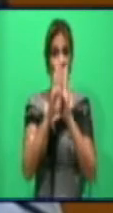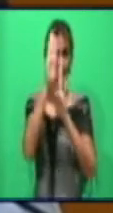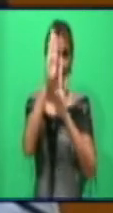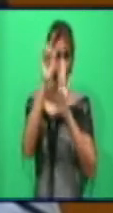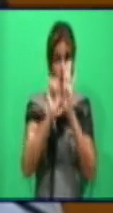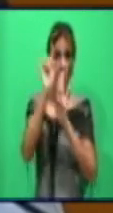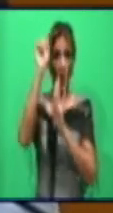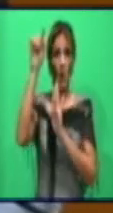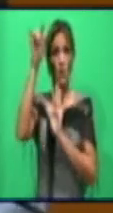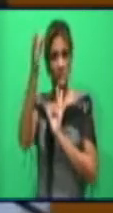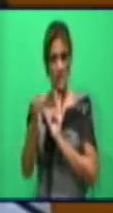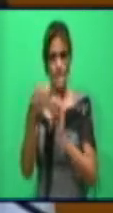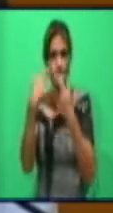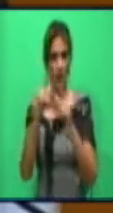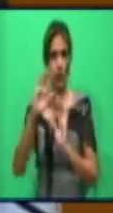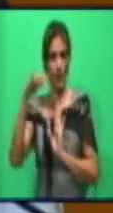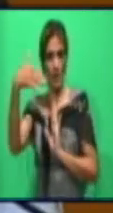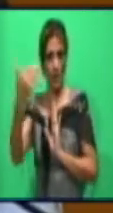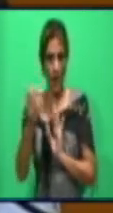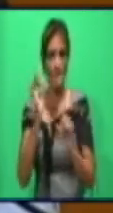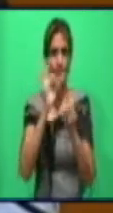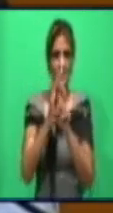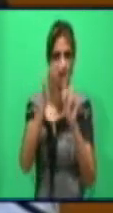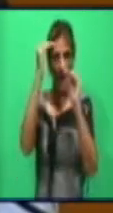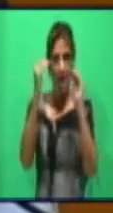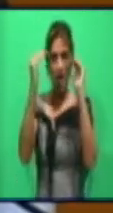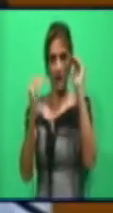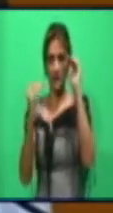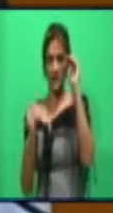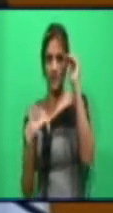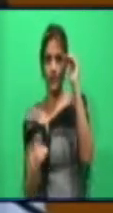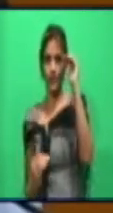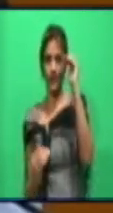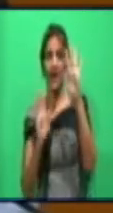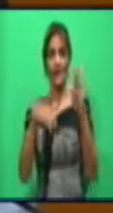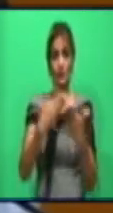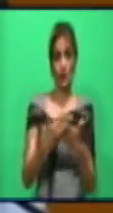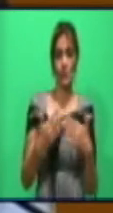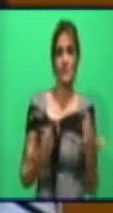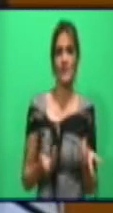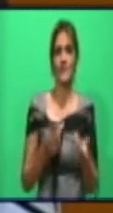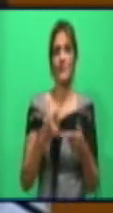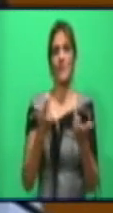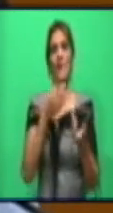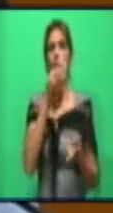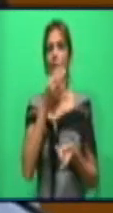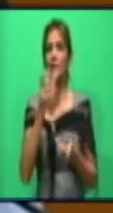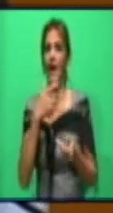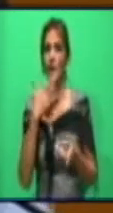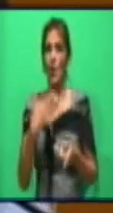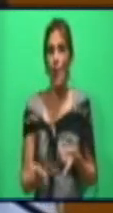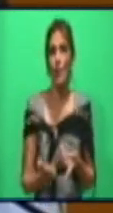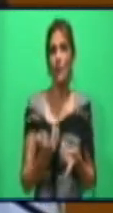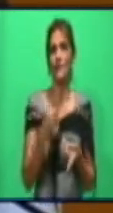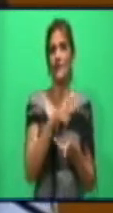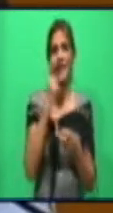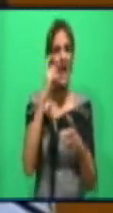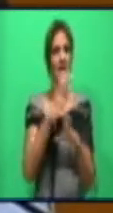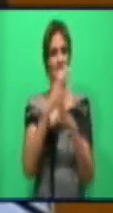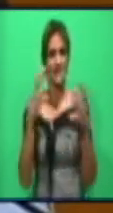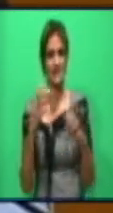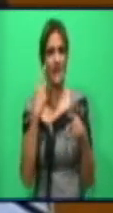y para eso vamos a estar debatiendo como desde la ciencia como desde el enfrentamiento qué cosa más hay que hacer